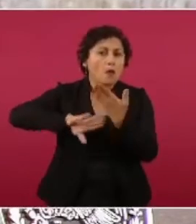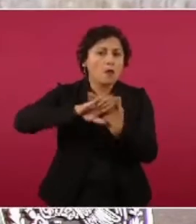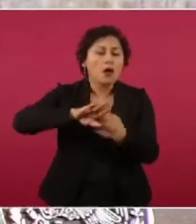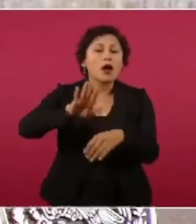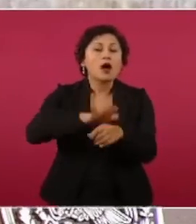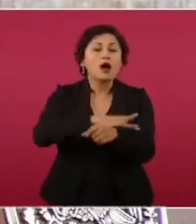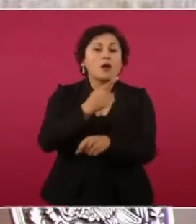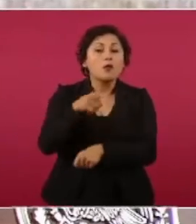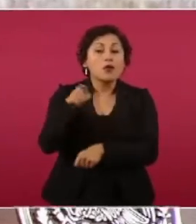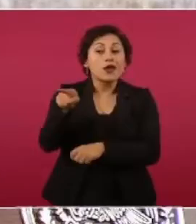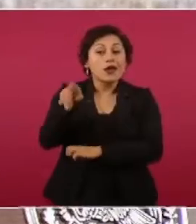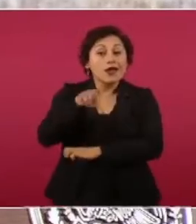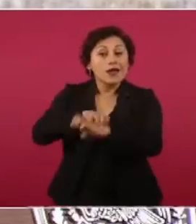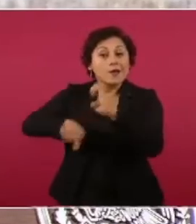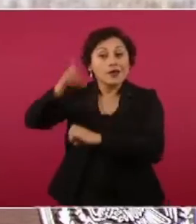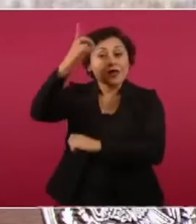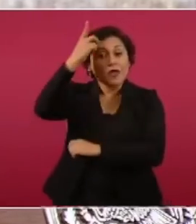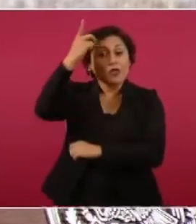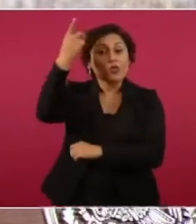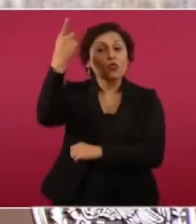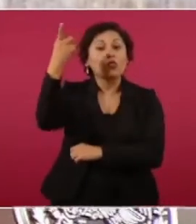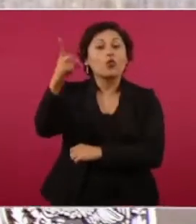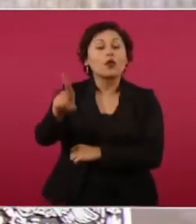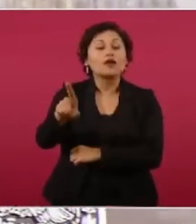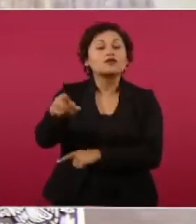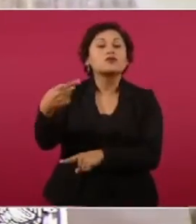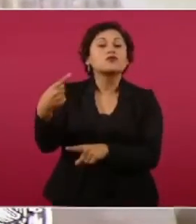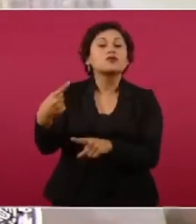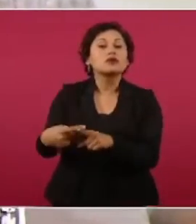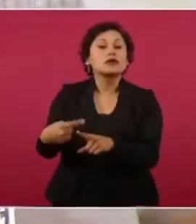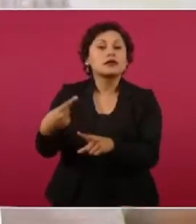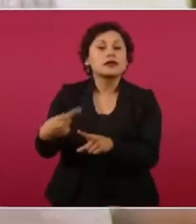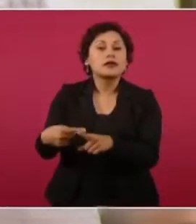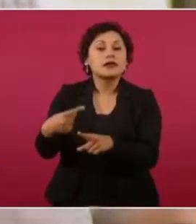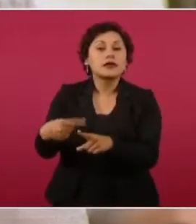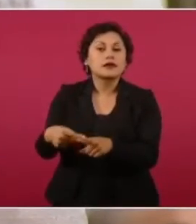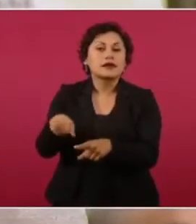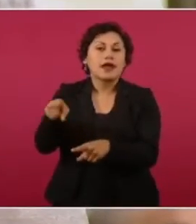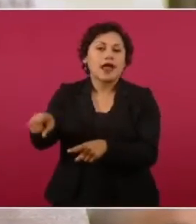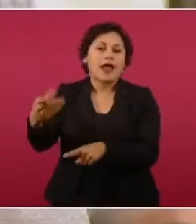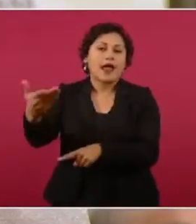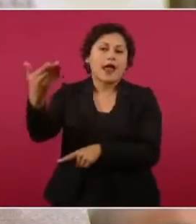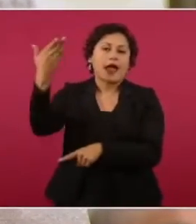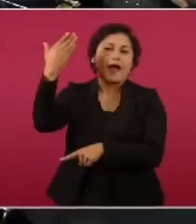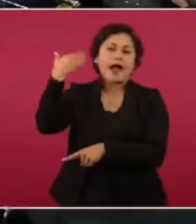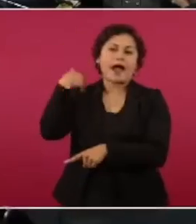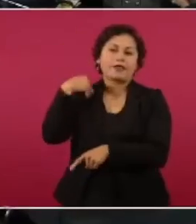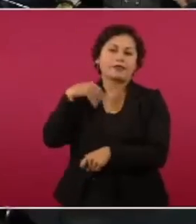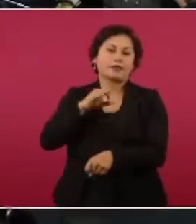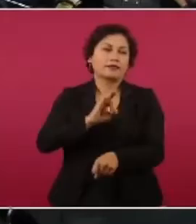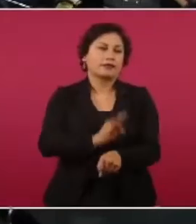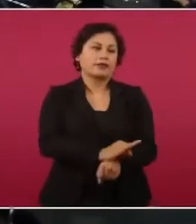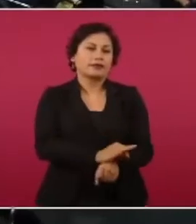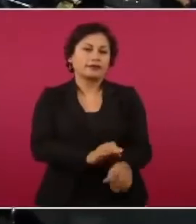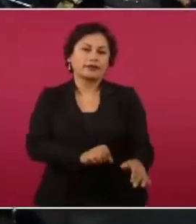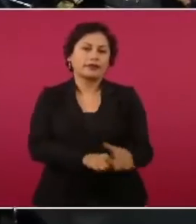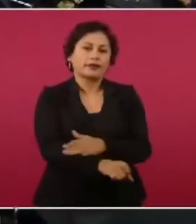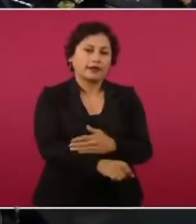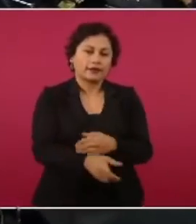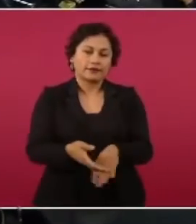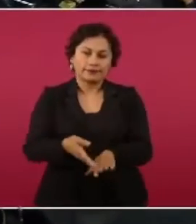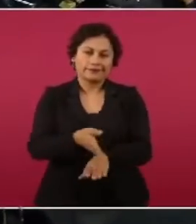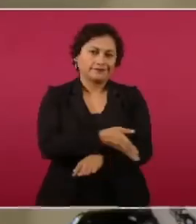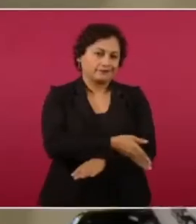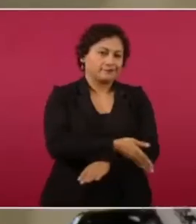periódico era de los preferidos en el sexenio